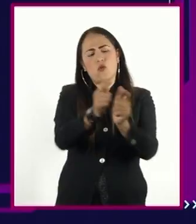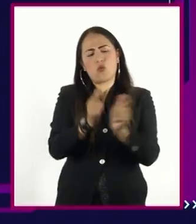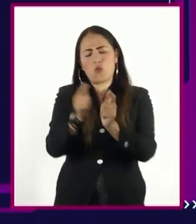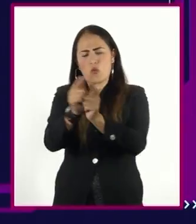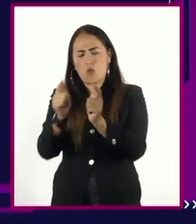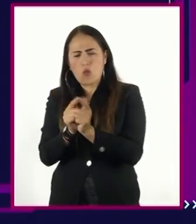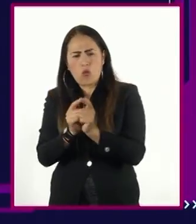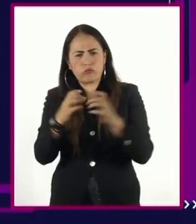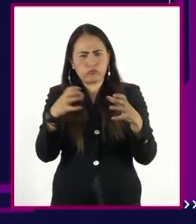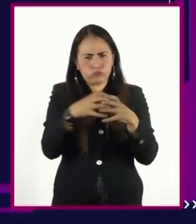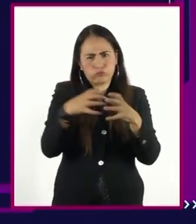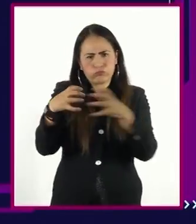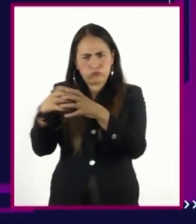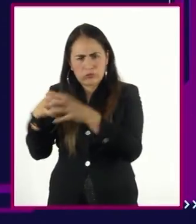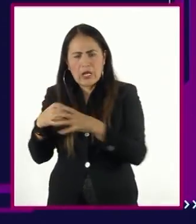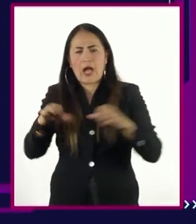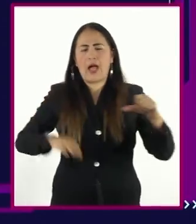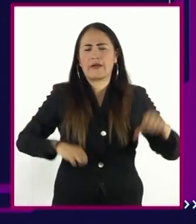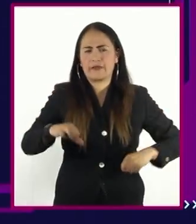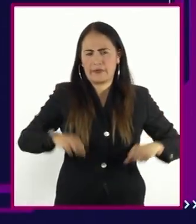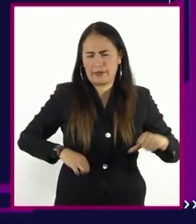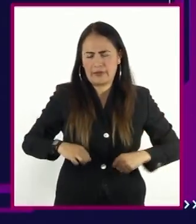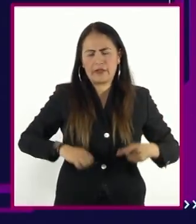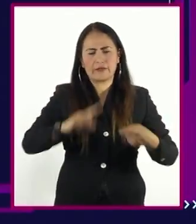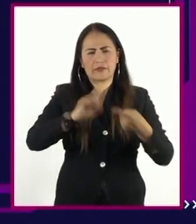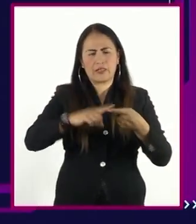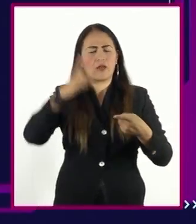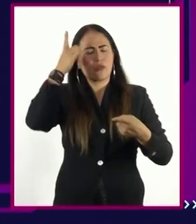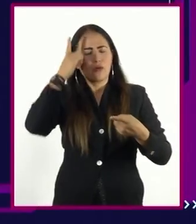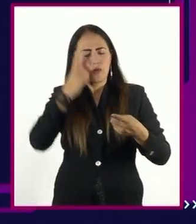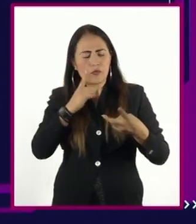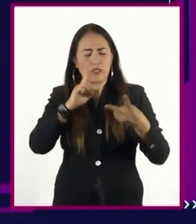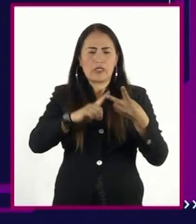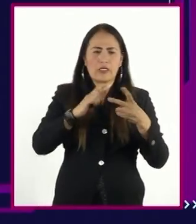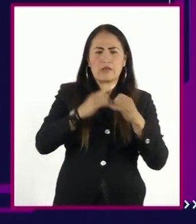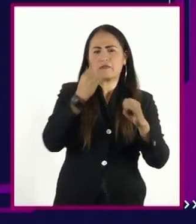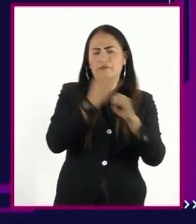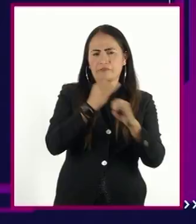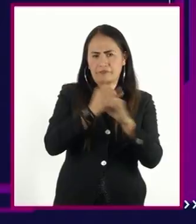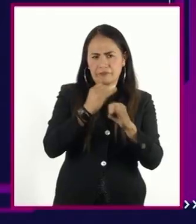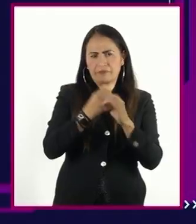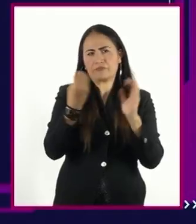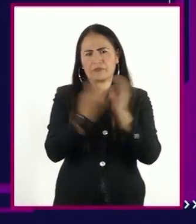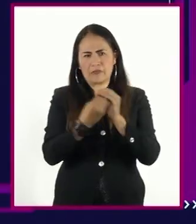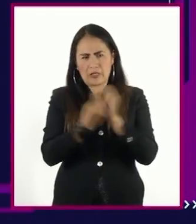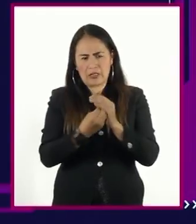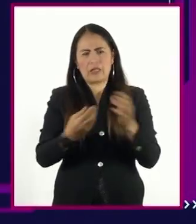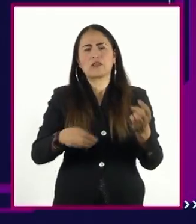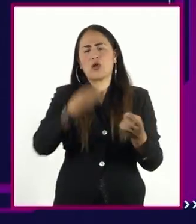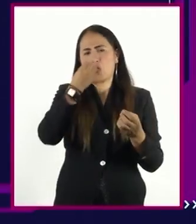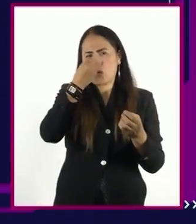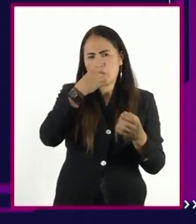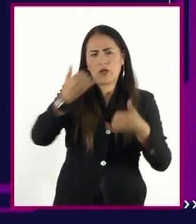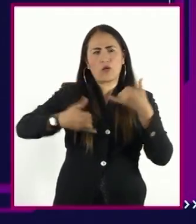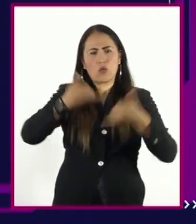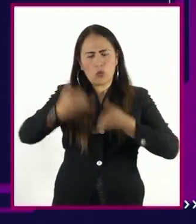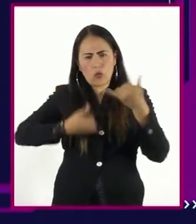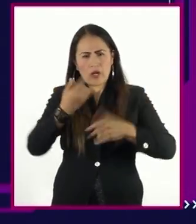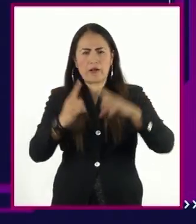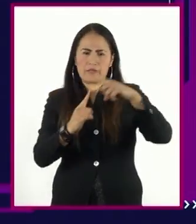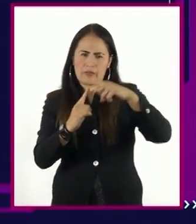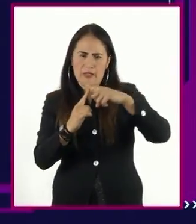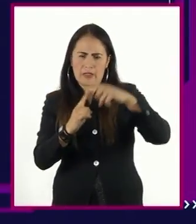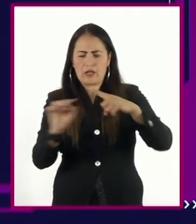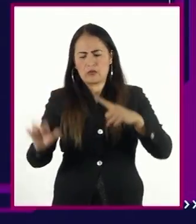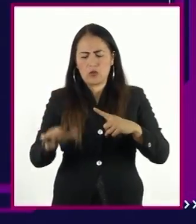caso corresponden a la actividad: dormir, clases en línea, alimentarse, jugar, tareas y